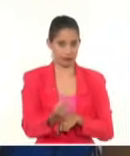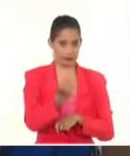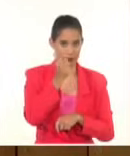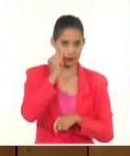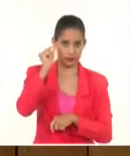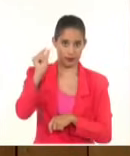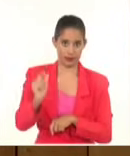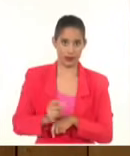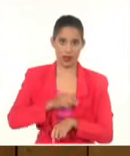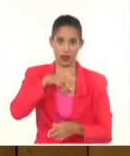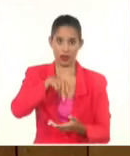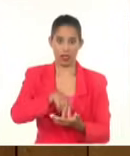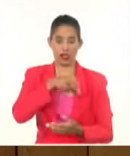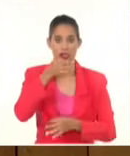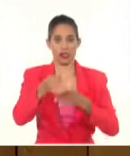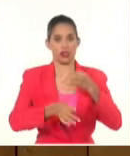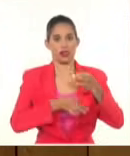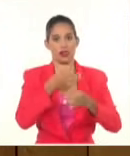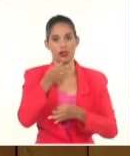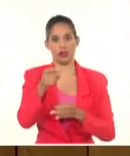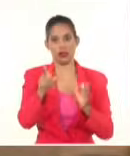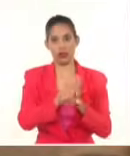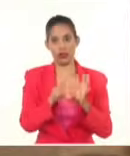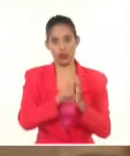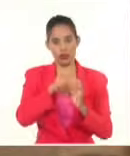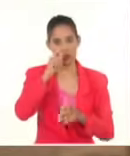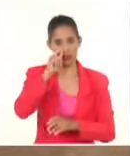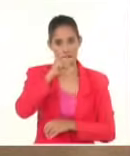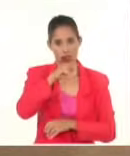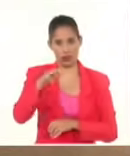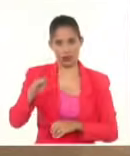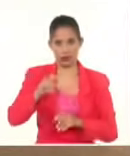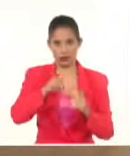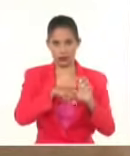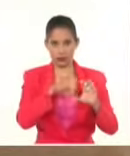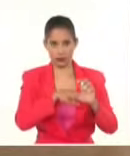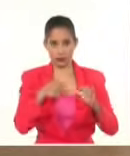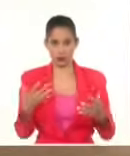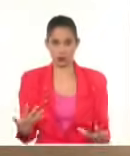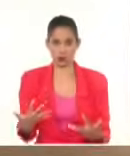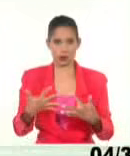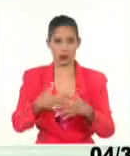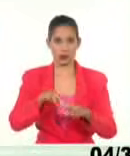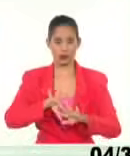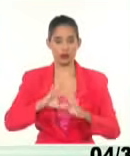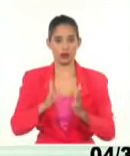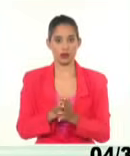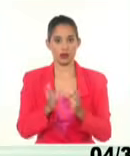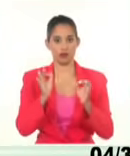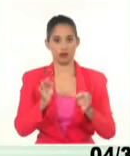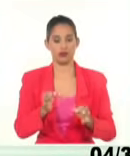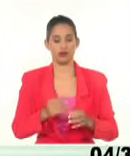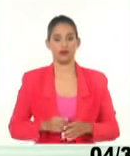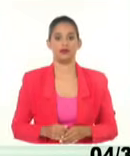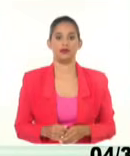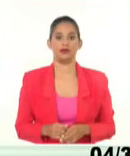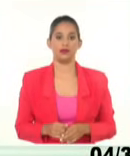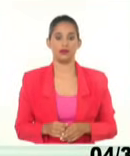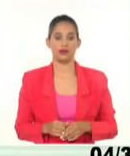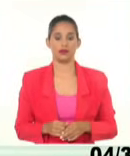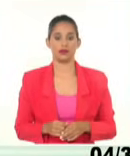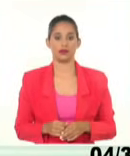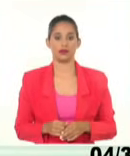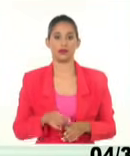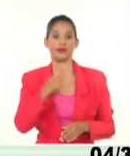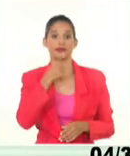las generalidades de la norma, los contenidos que regula y los fundamentos constitucionales que la sustentan. Las personas